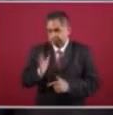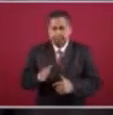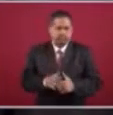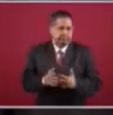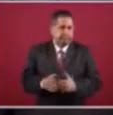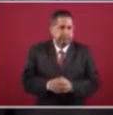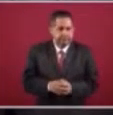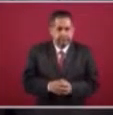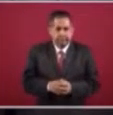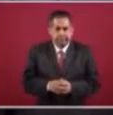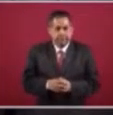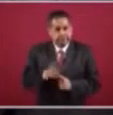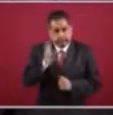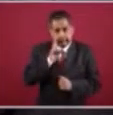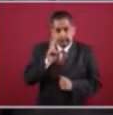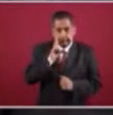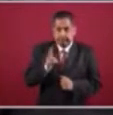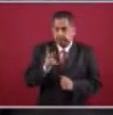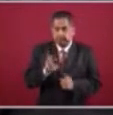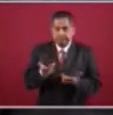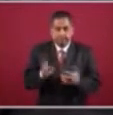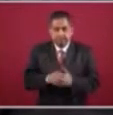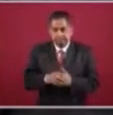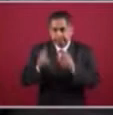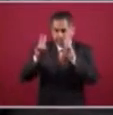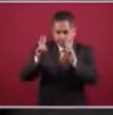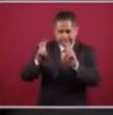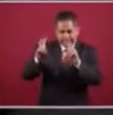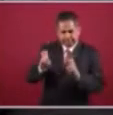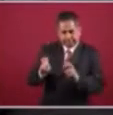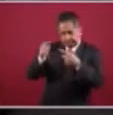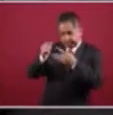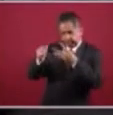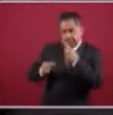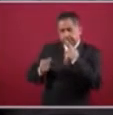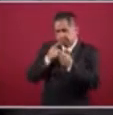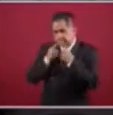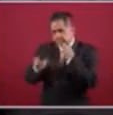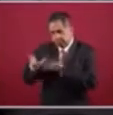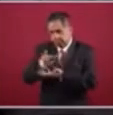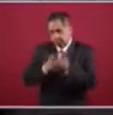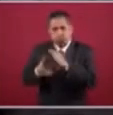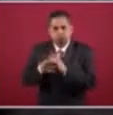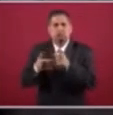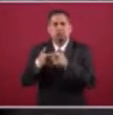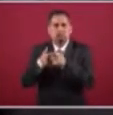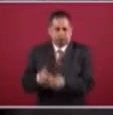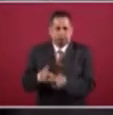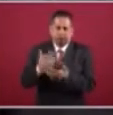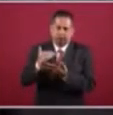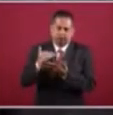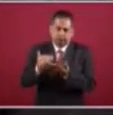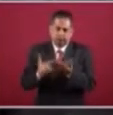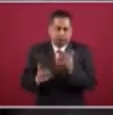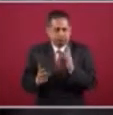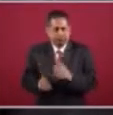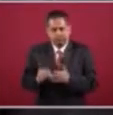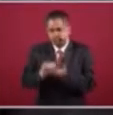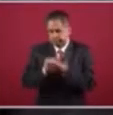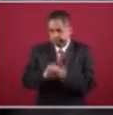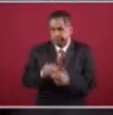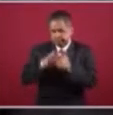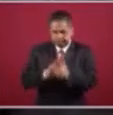y estamos tratando todos los temas y vamos a continuar